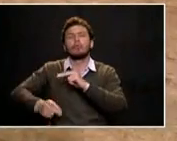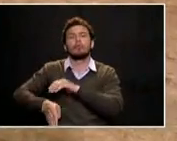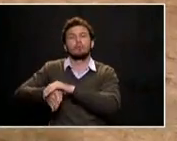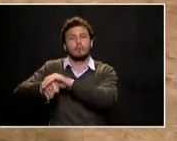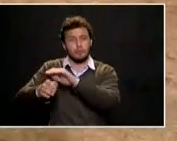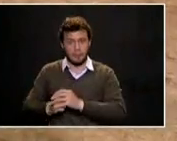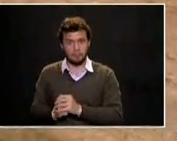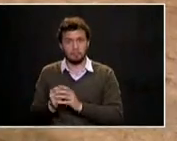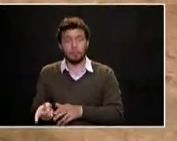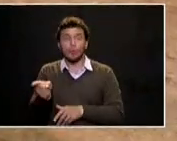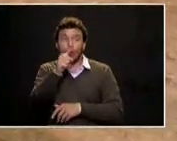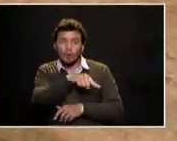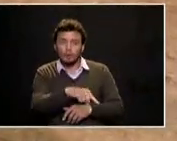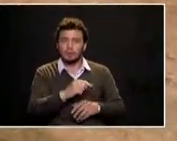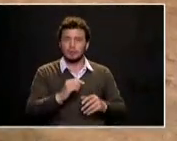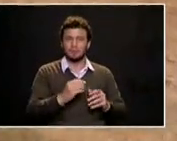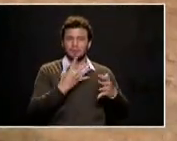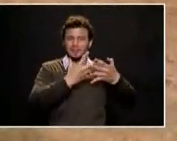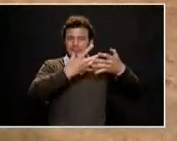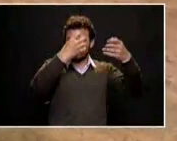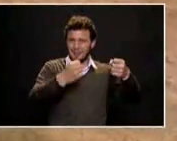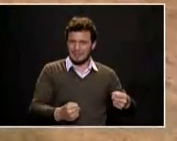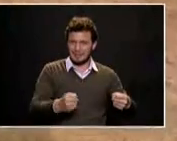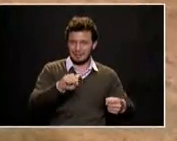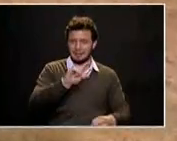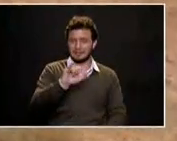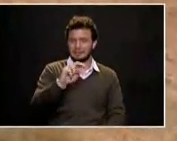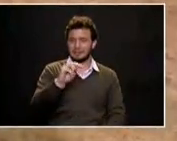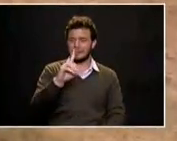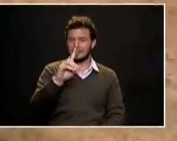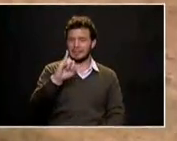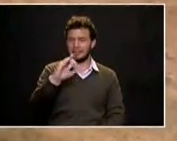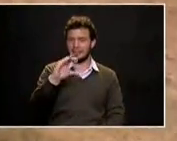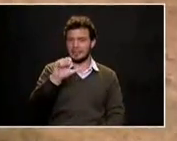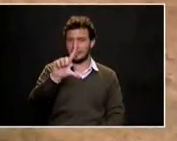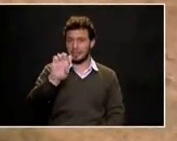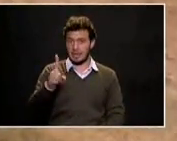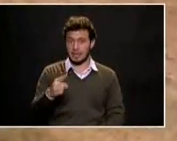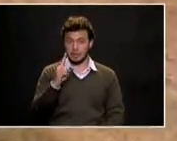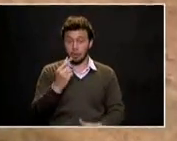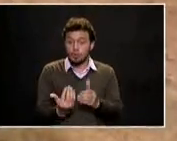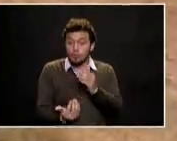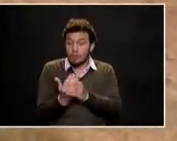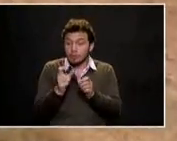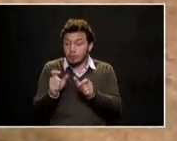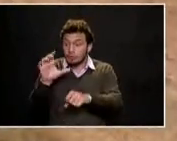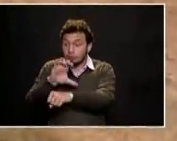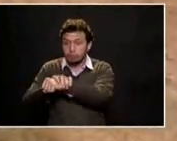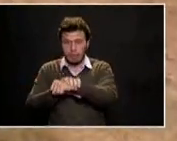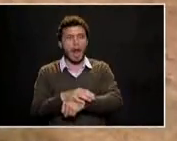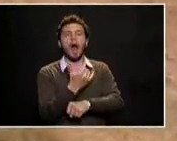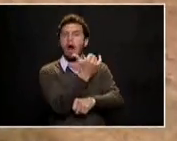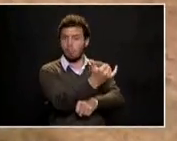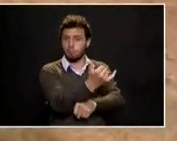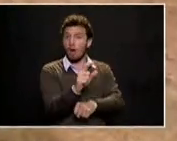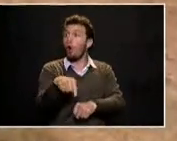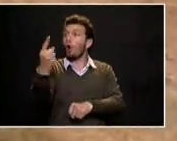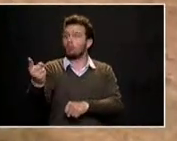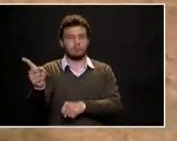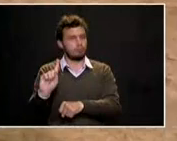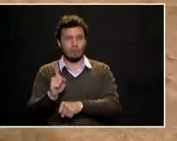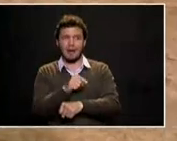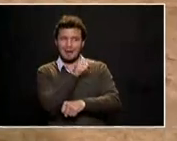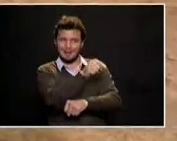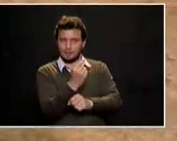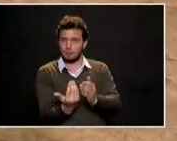mezclemos las personas que están siendo procesadas con los que ya están siendo condenadas, y vamos a usar tecnología para que las cárceles no se conviertan en cuarteles